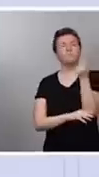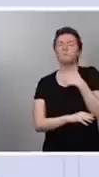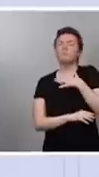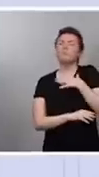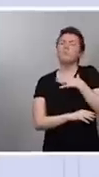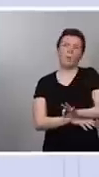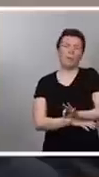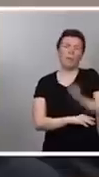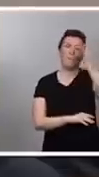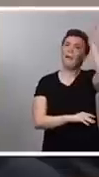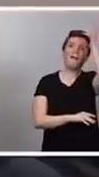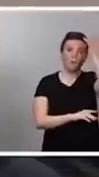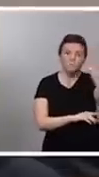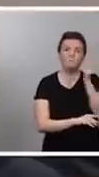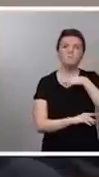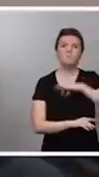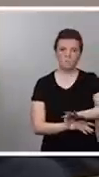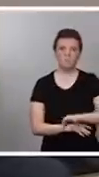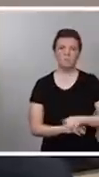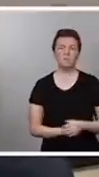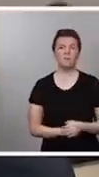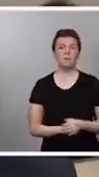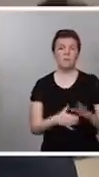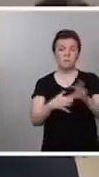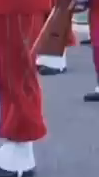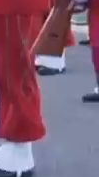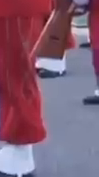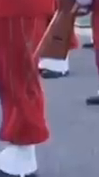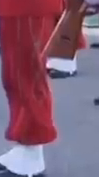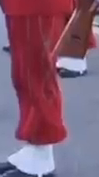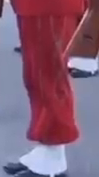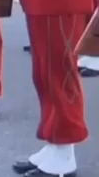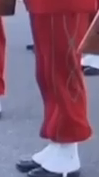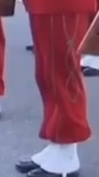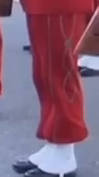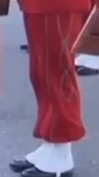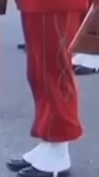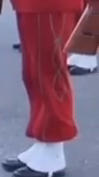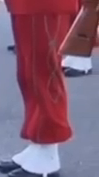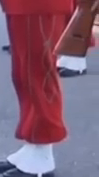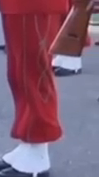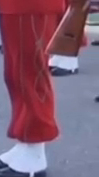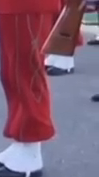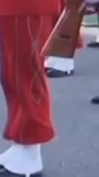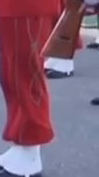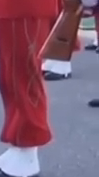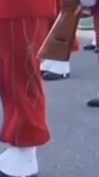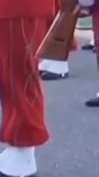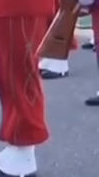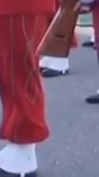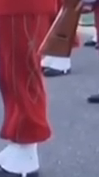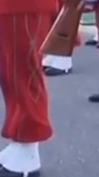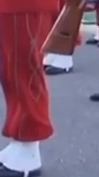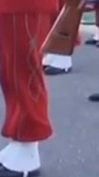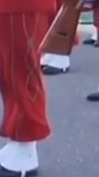a entregar más de 300 millones al sistema de supuesta protección de las fronteras marroquí para que hagan ellos la supuesta protección